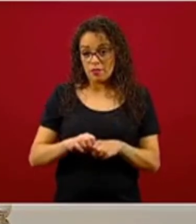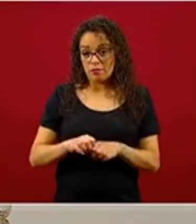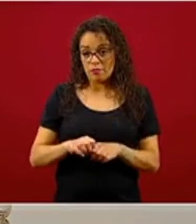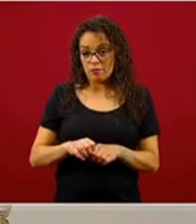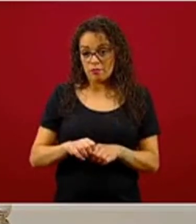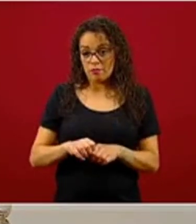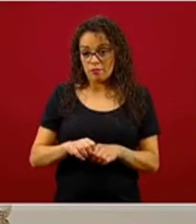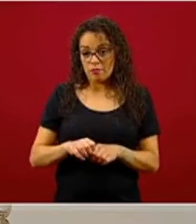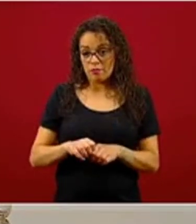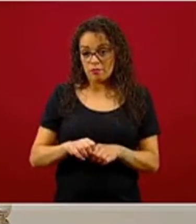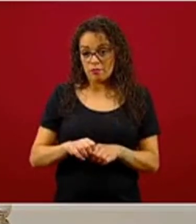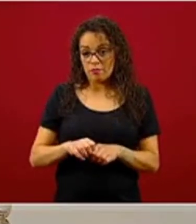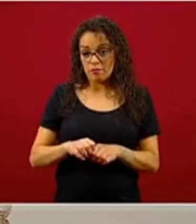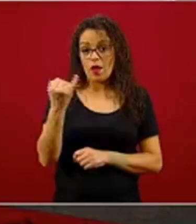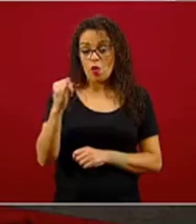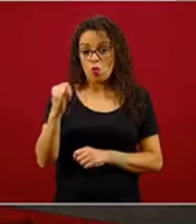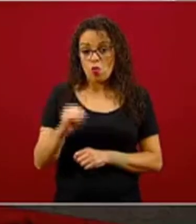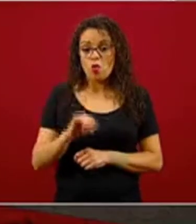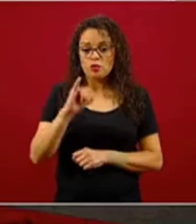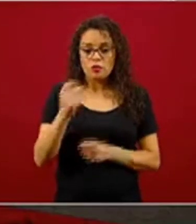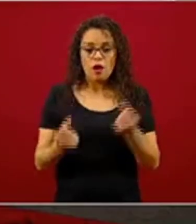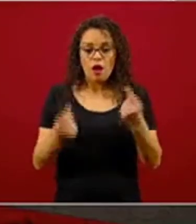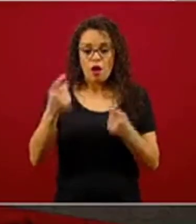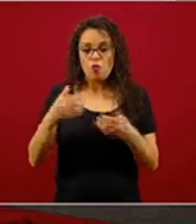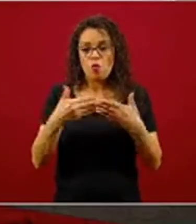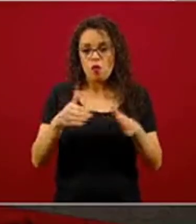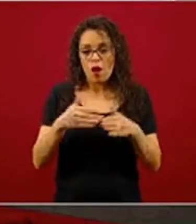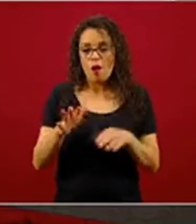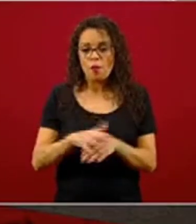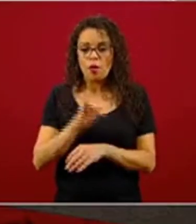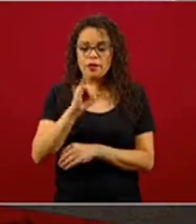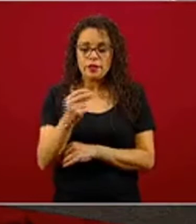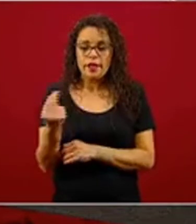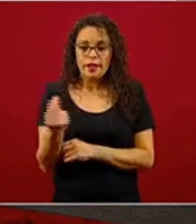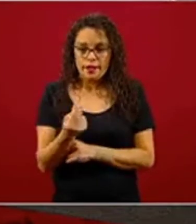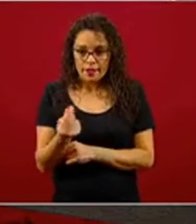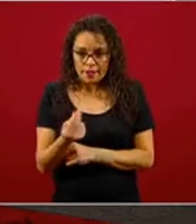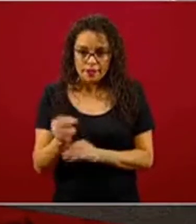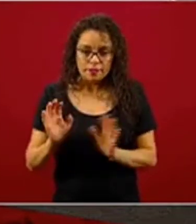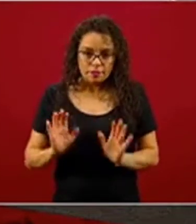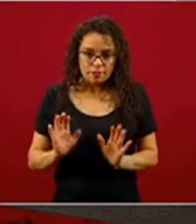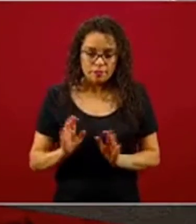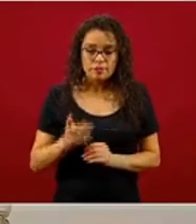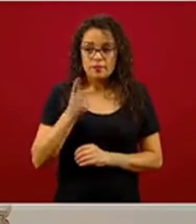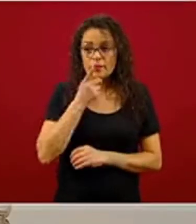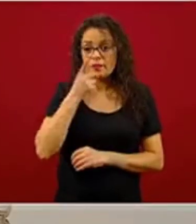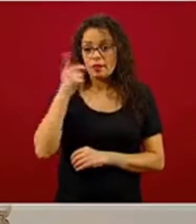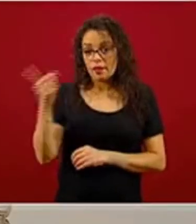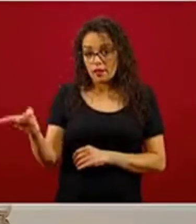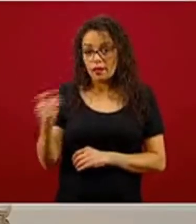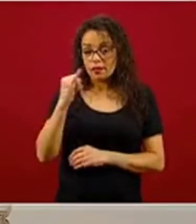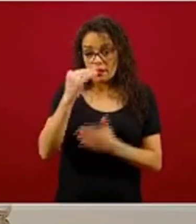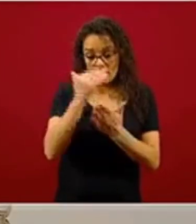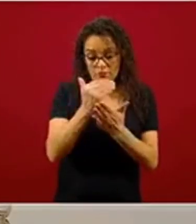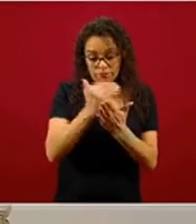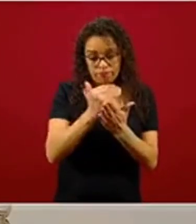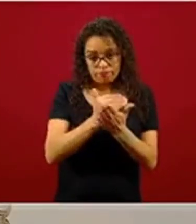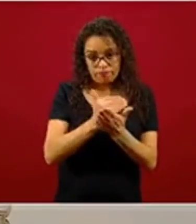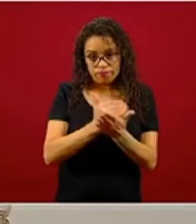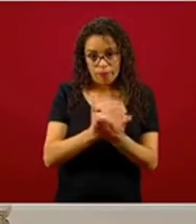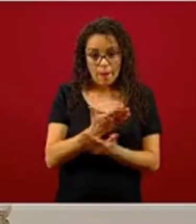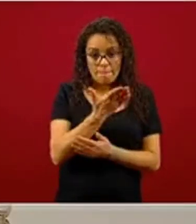esenciales a partir del 1 de junio, nos ha declarado que ha cumplido con todos los puntos que se les está